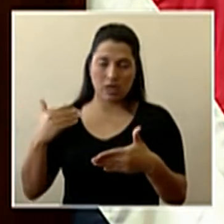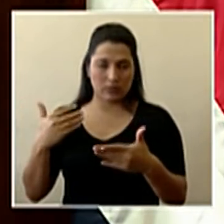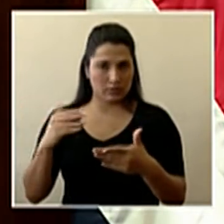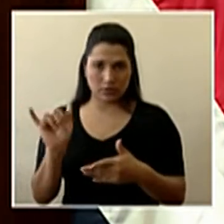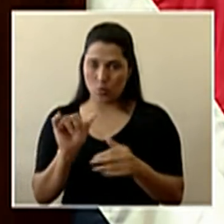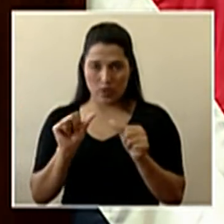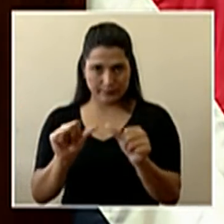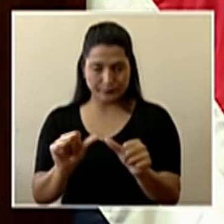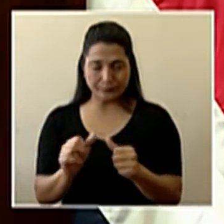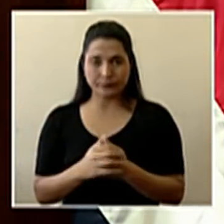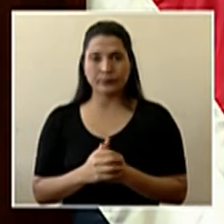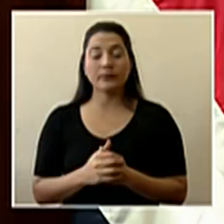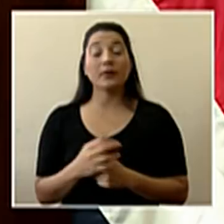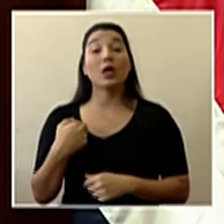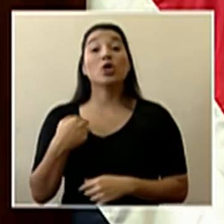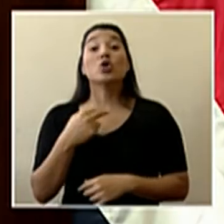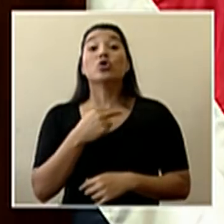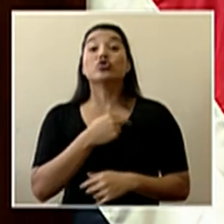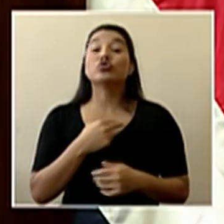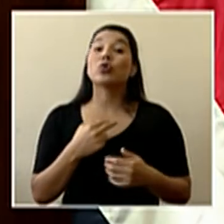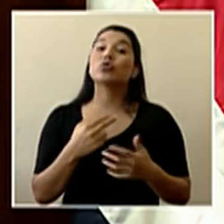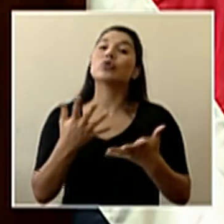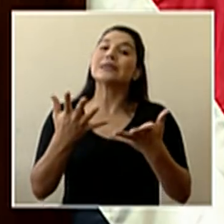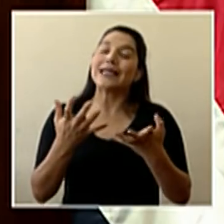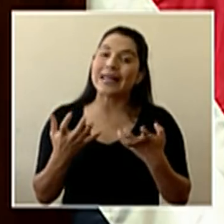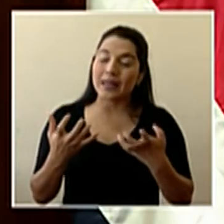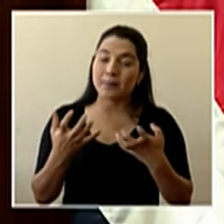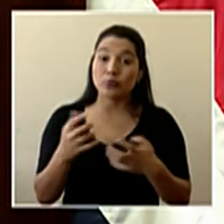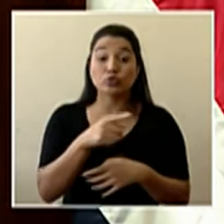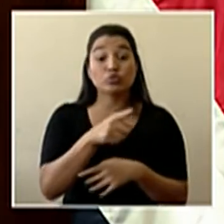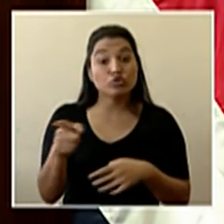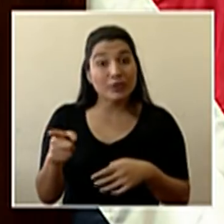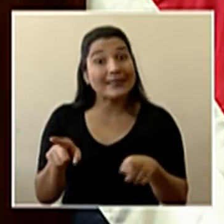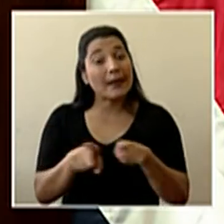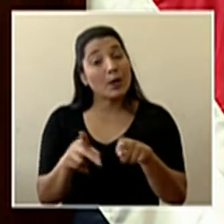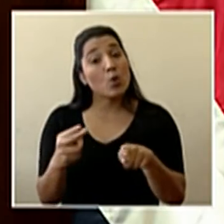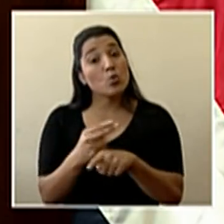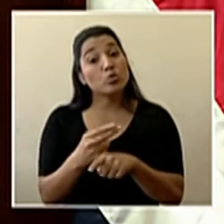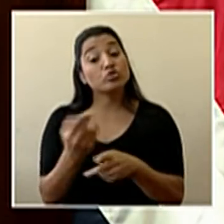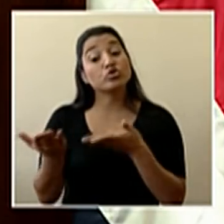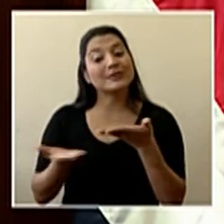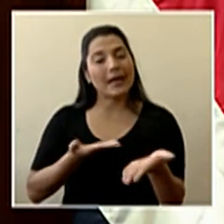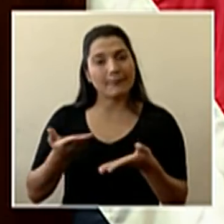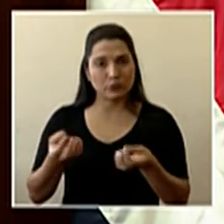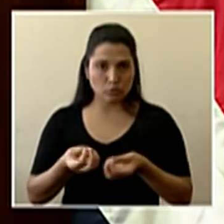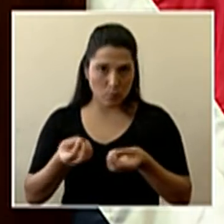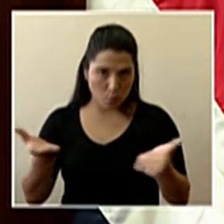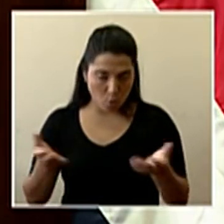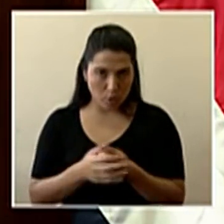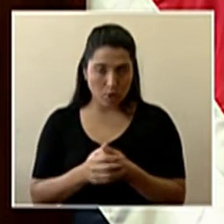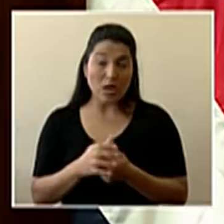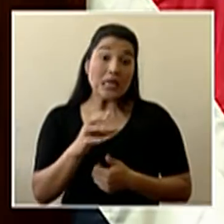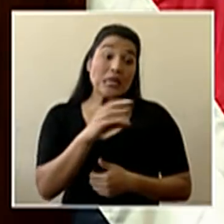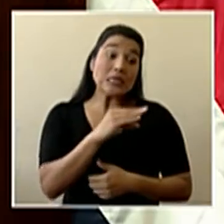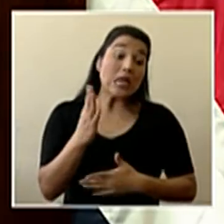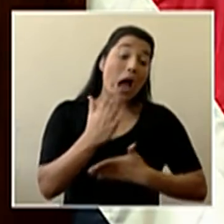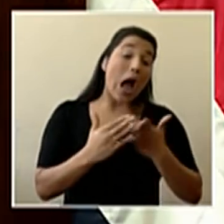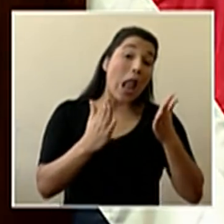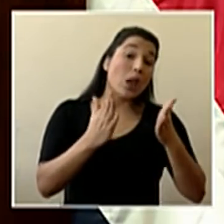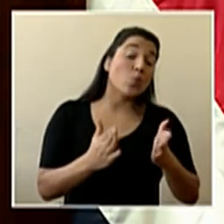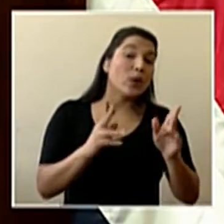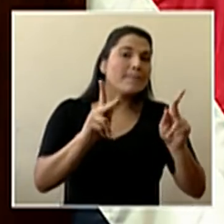habilitado. La idea aquí es que utilicemos los servicios públicos, el transporte público, y algunas personas aquí me ponen que eso